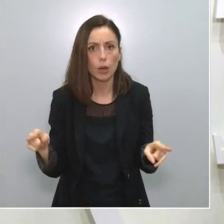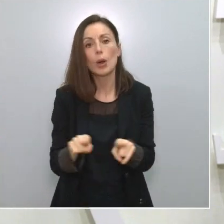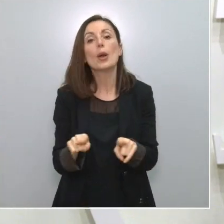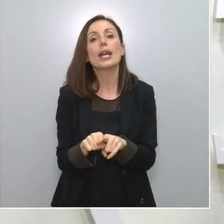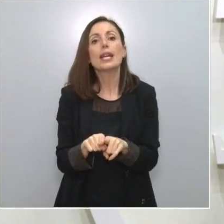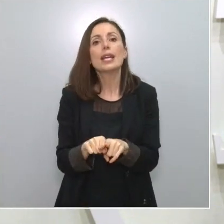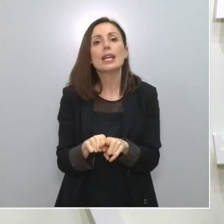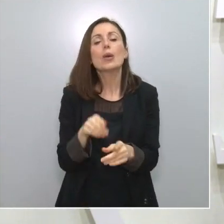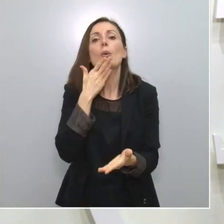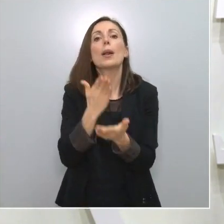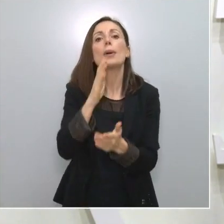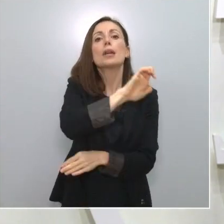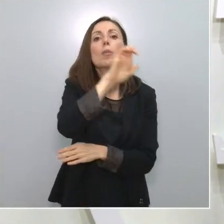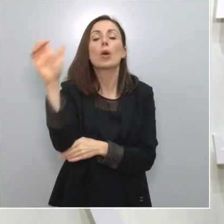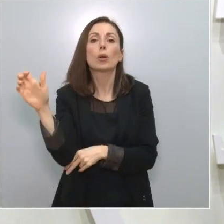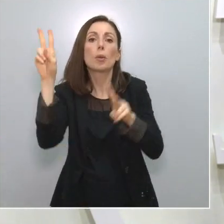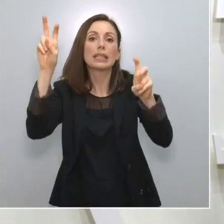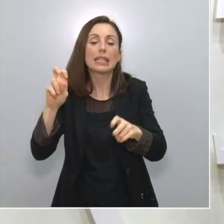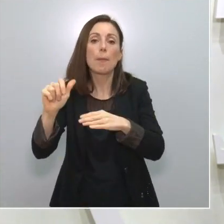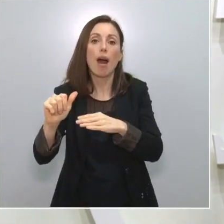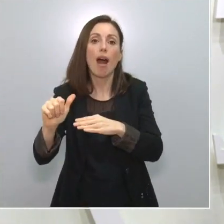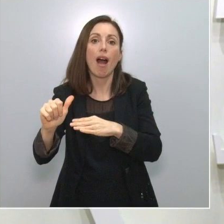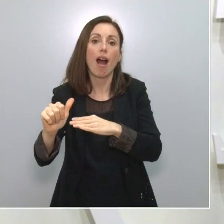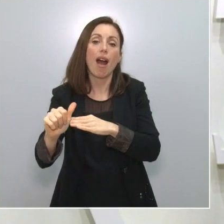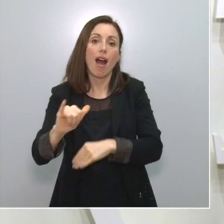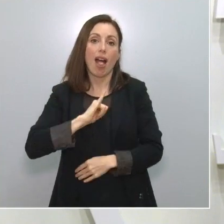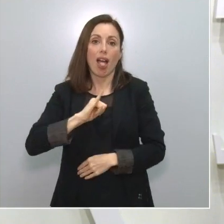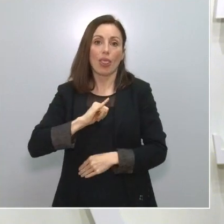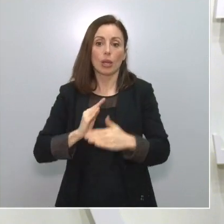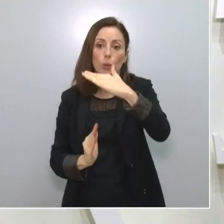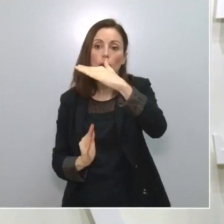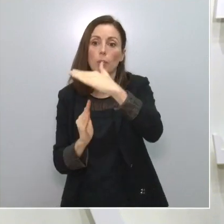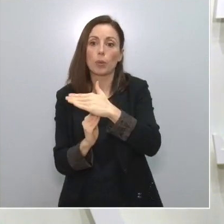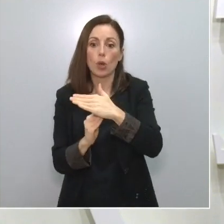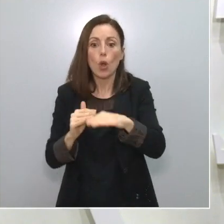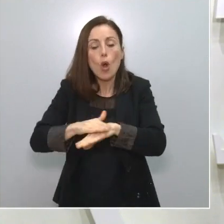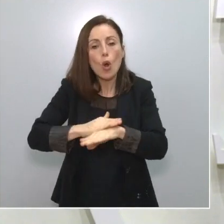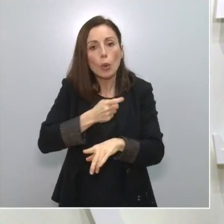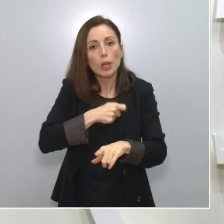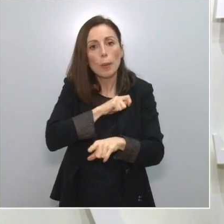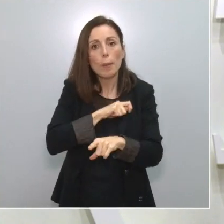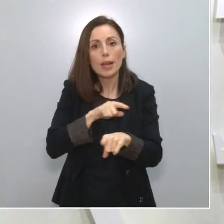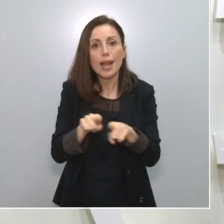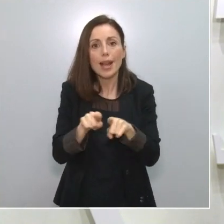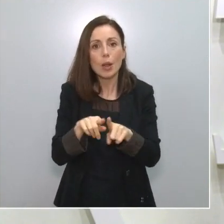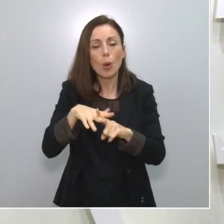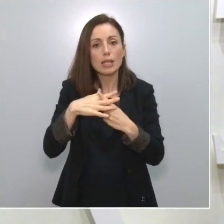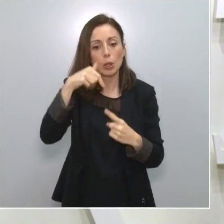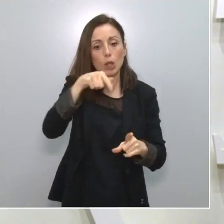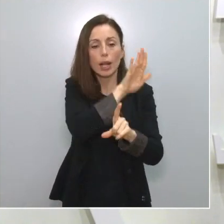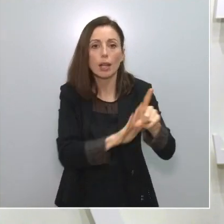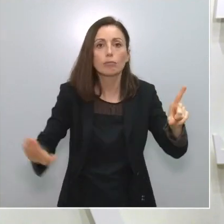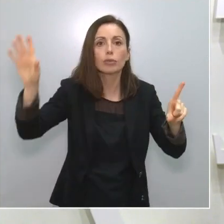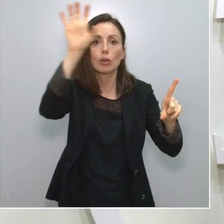Europa que se mutualice la deuda de los Estados miembros, pedimos también que el Gobierno de España haga lo mismo con las comunidades autónomas.